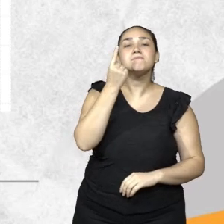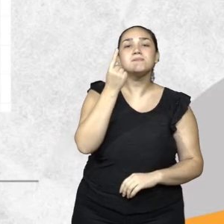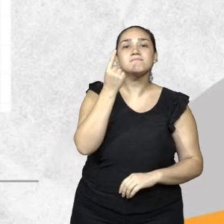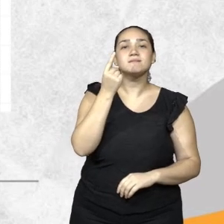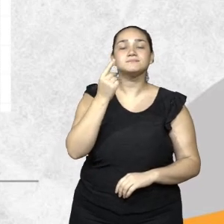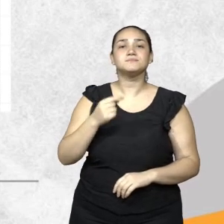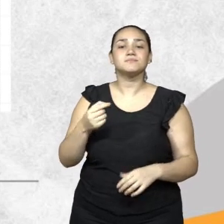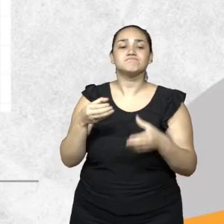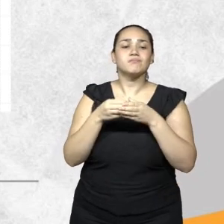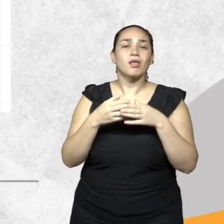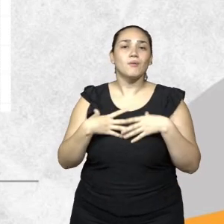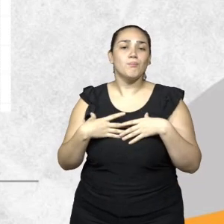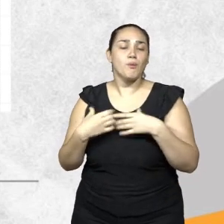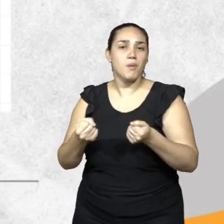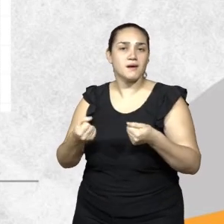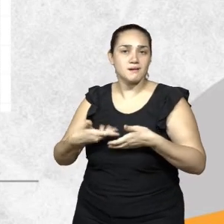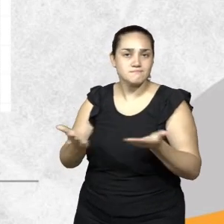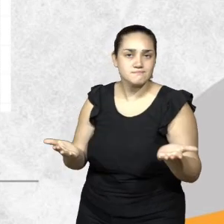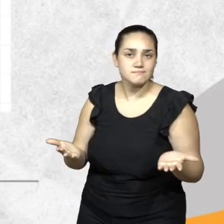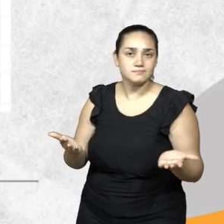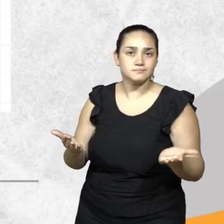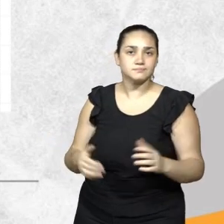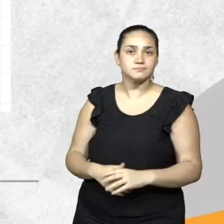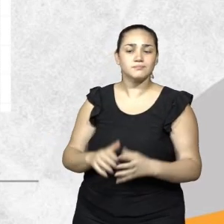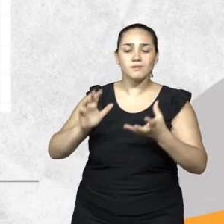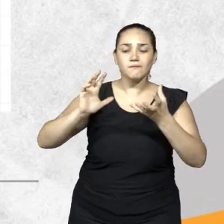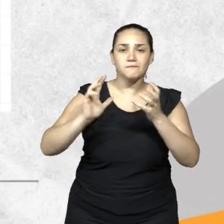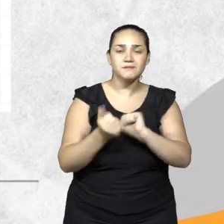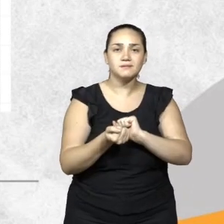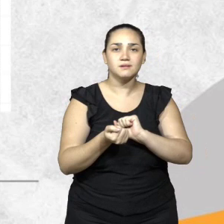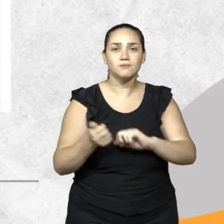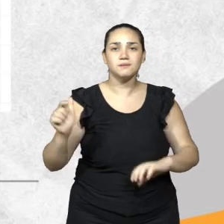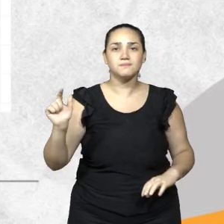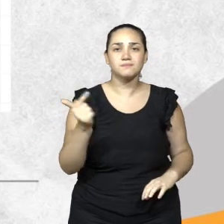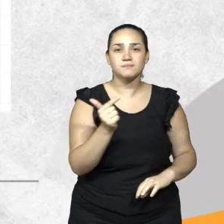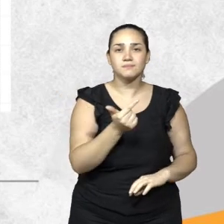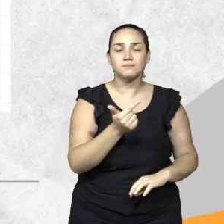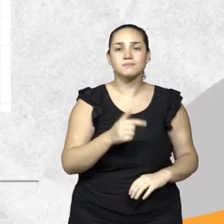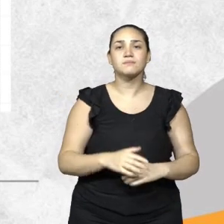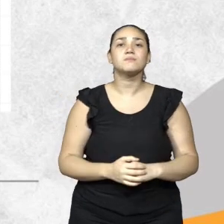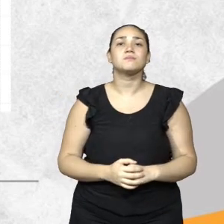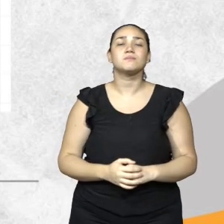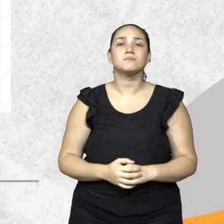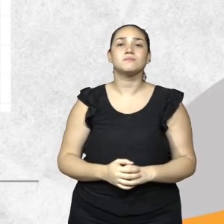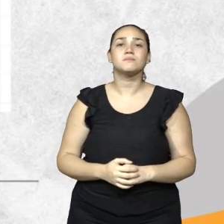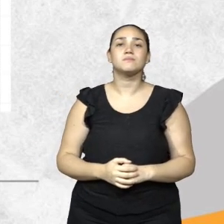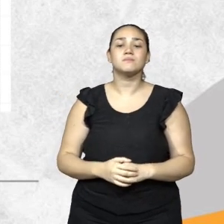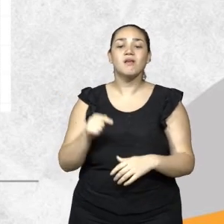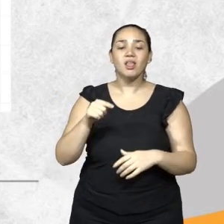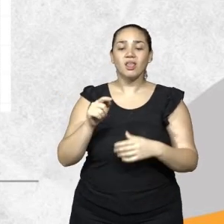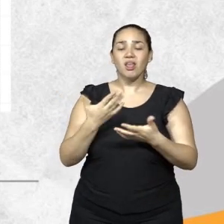pública, no existen derechos adquiridos ni situaciones consolidadas. la empresa debe adecuar sus